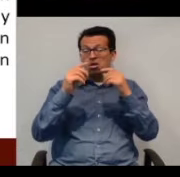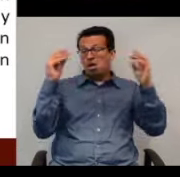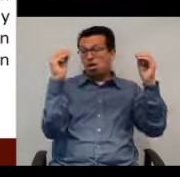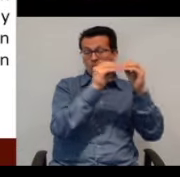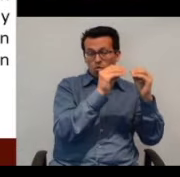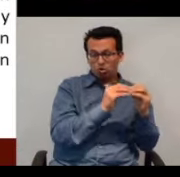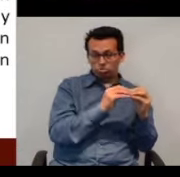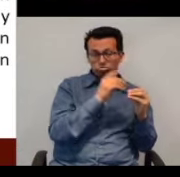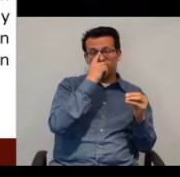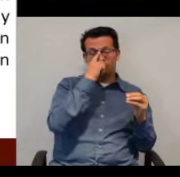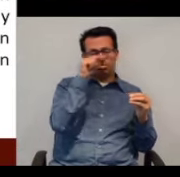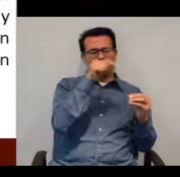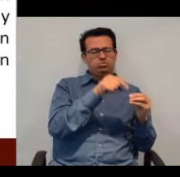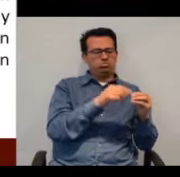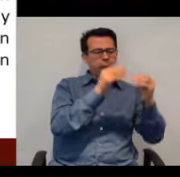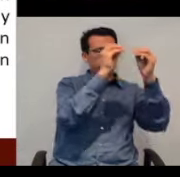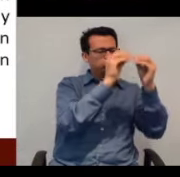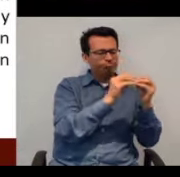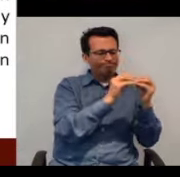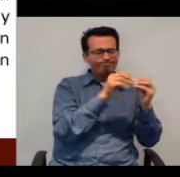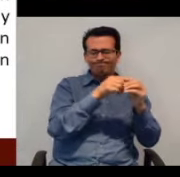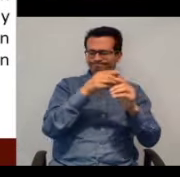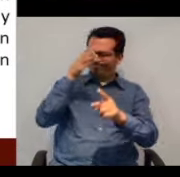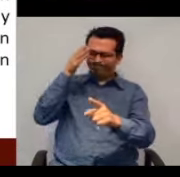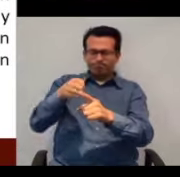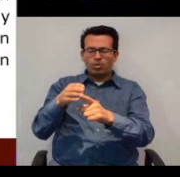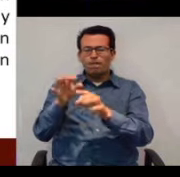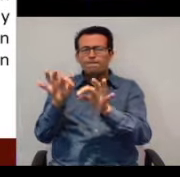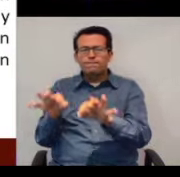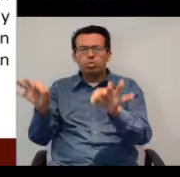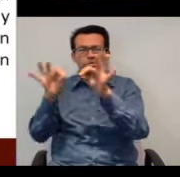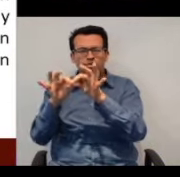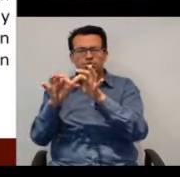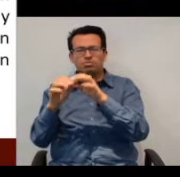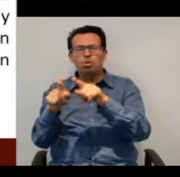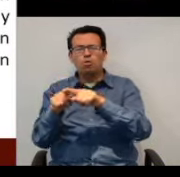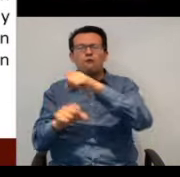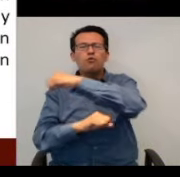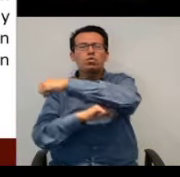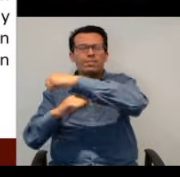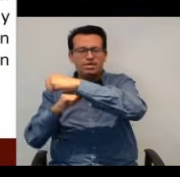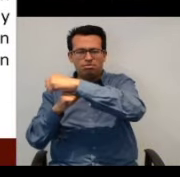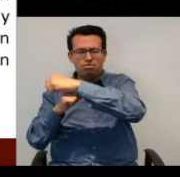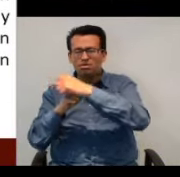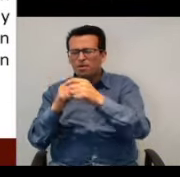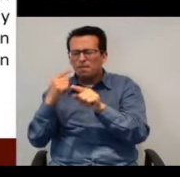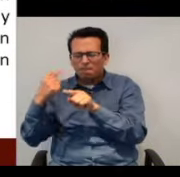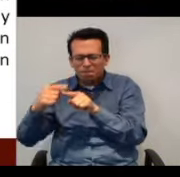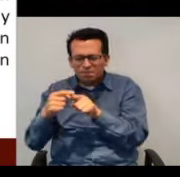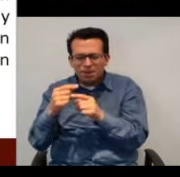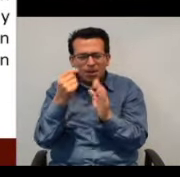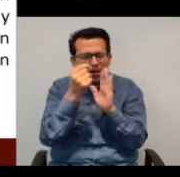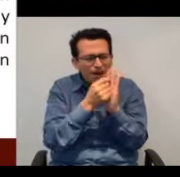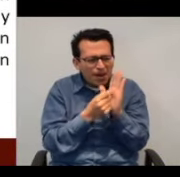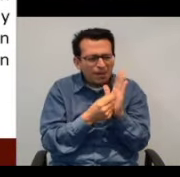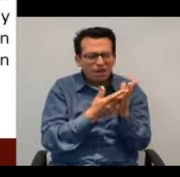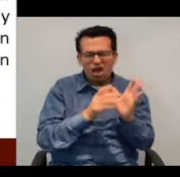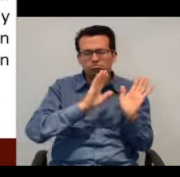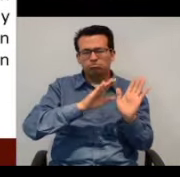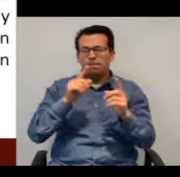van a estar centrados en lo fundamental y no en los detalles. Lo importante de esto es que ese tipo de